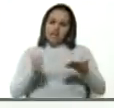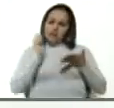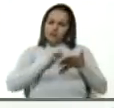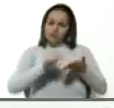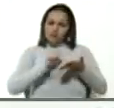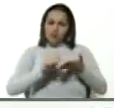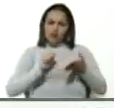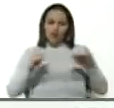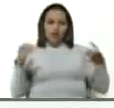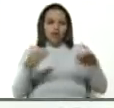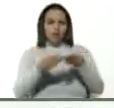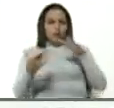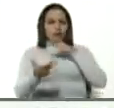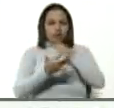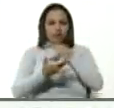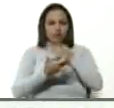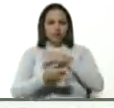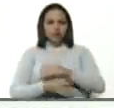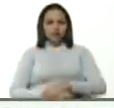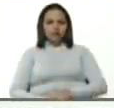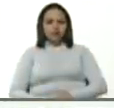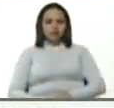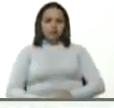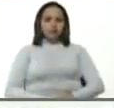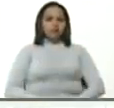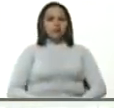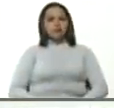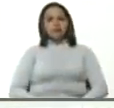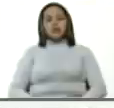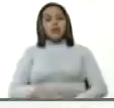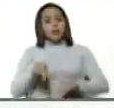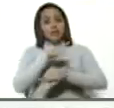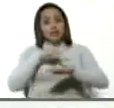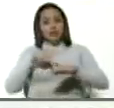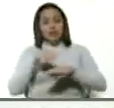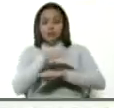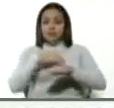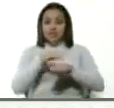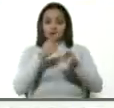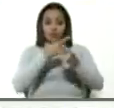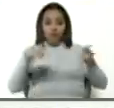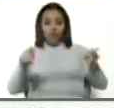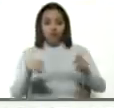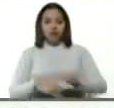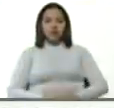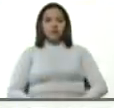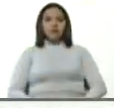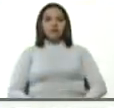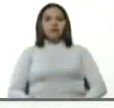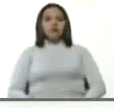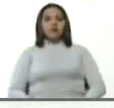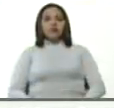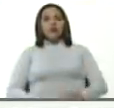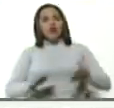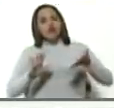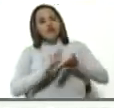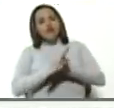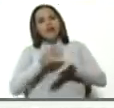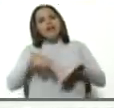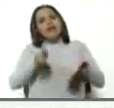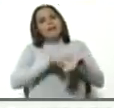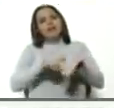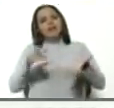con un equipo técnico del Ministerio Público. En vista de estos casos,